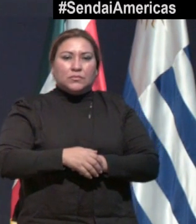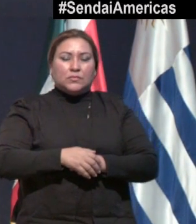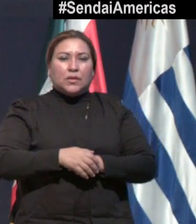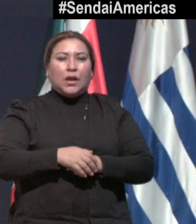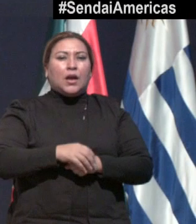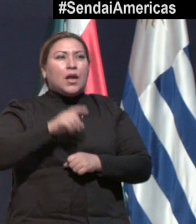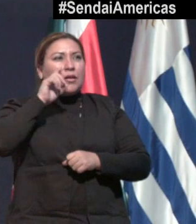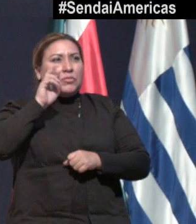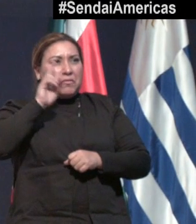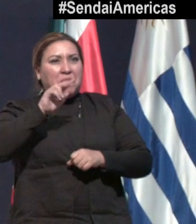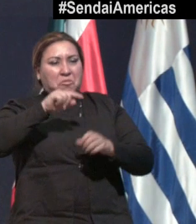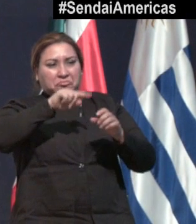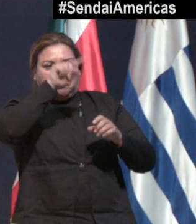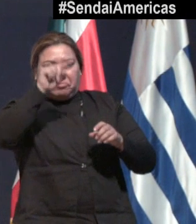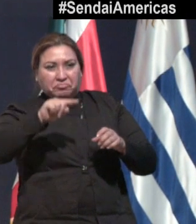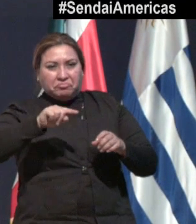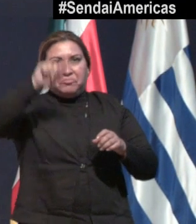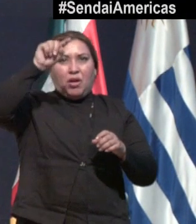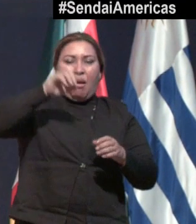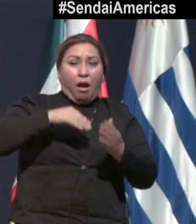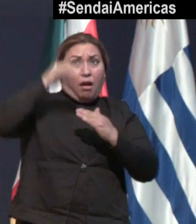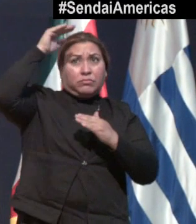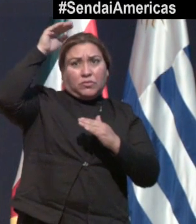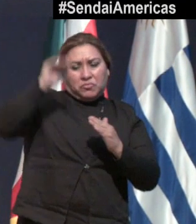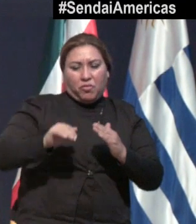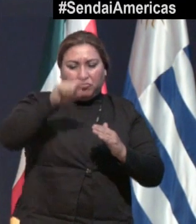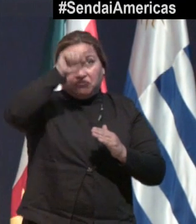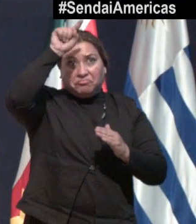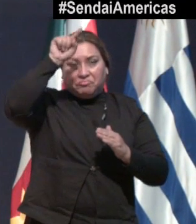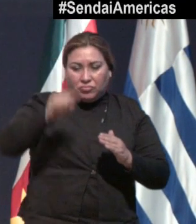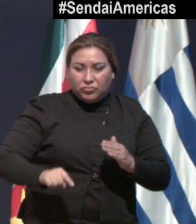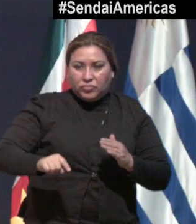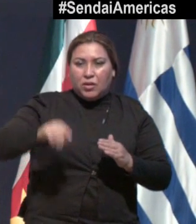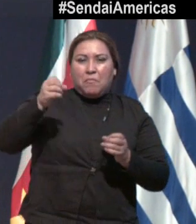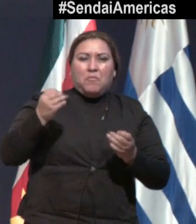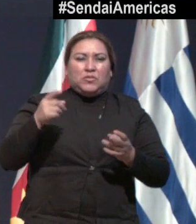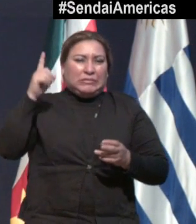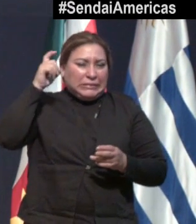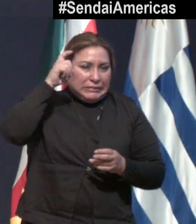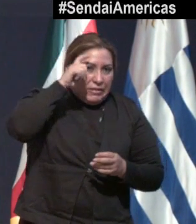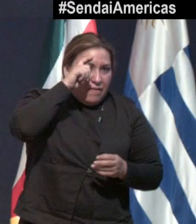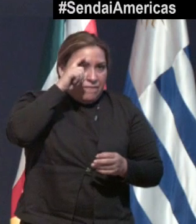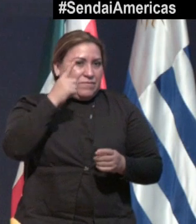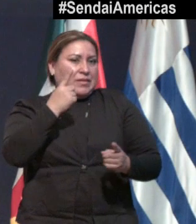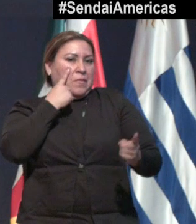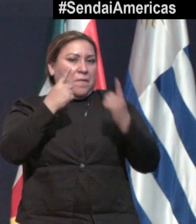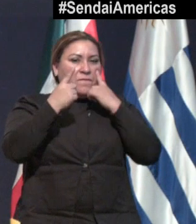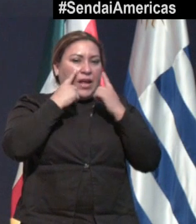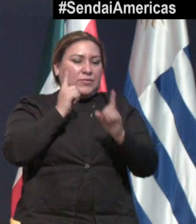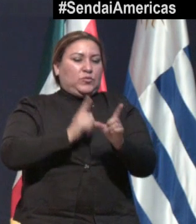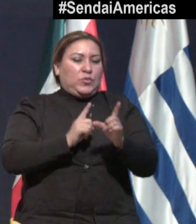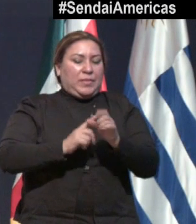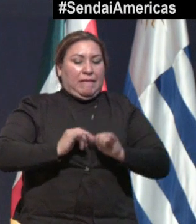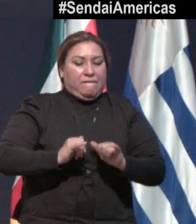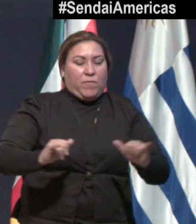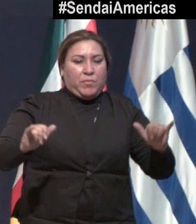bajos y por eso es muy difícil en este campo confiar exclusivamente en los datos sobre las pérdidas.